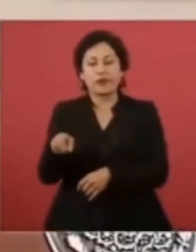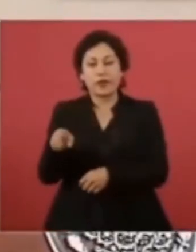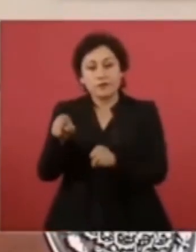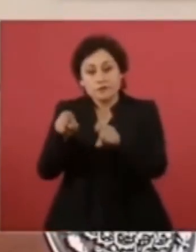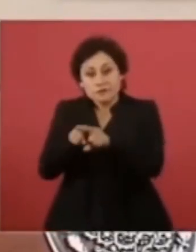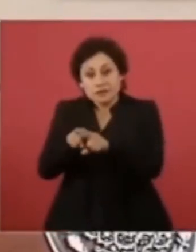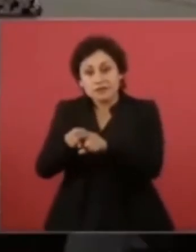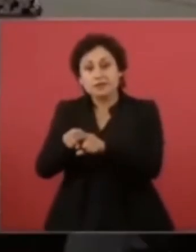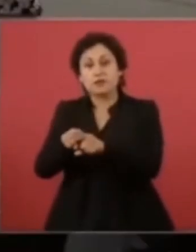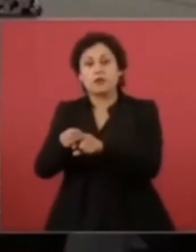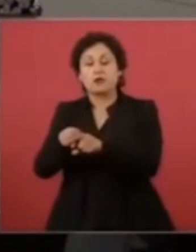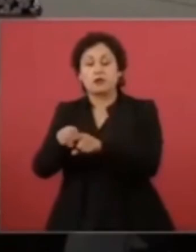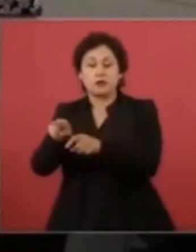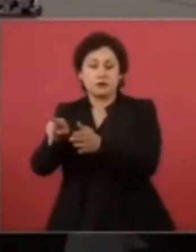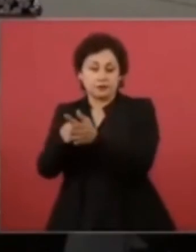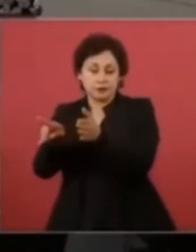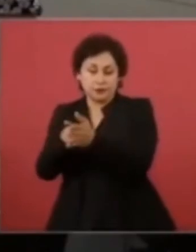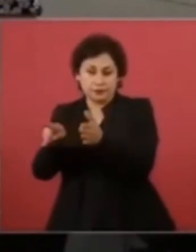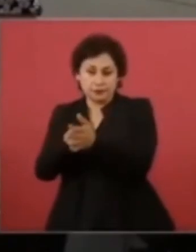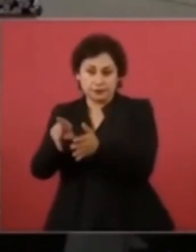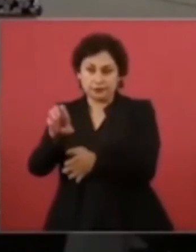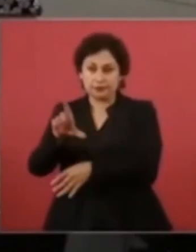su plataforma.